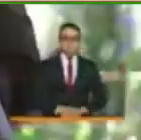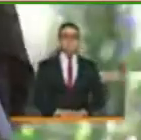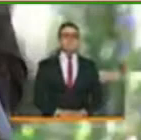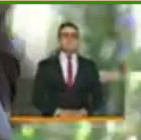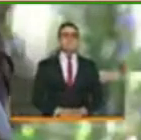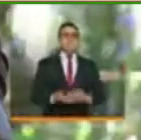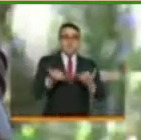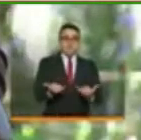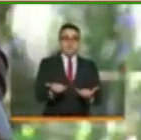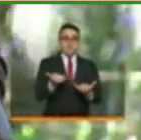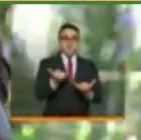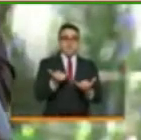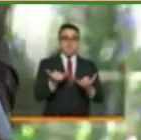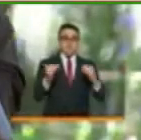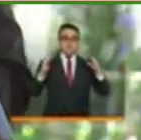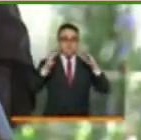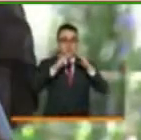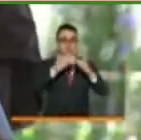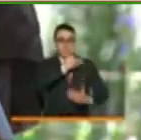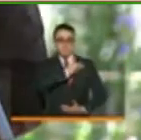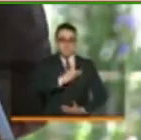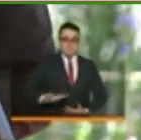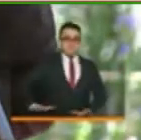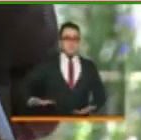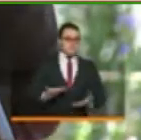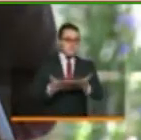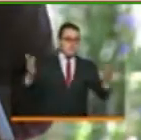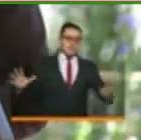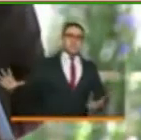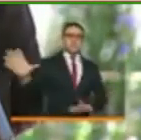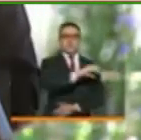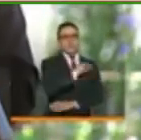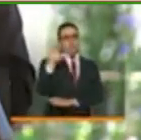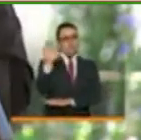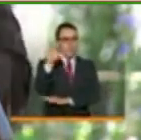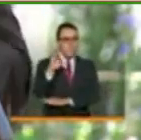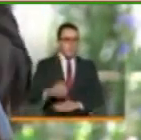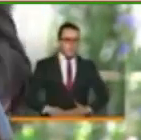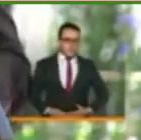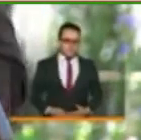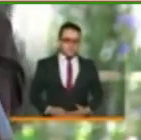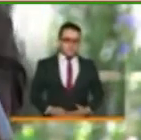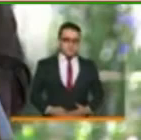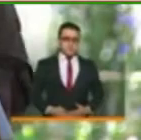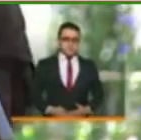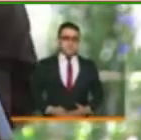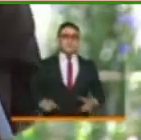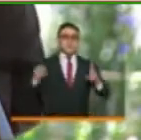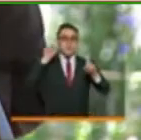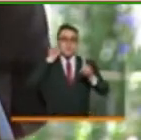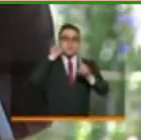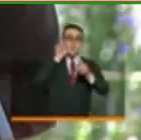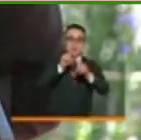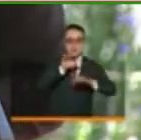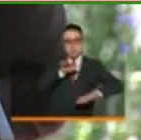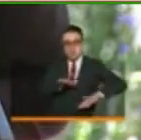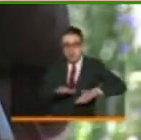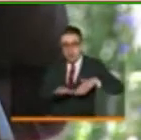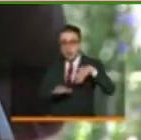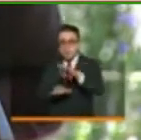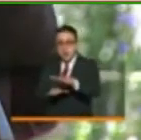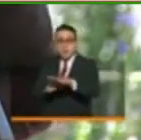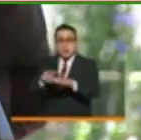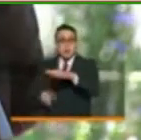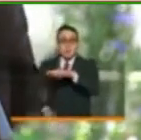encontramos en la Casa de Nariño, en la casa de todos los colombianos, para dar un paso histórico en